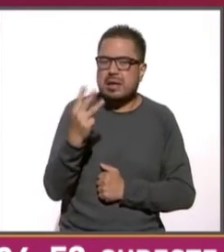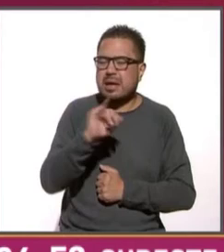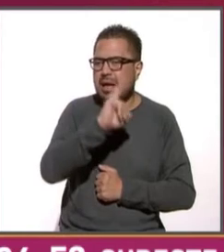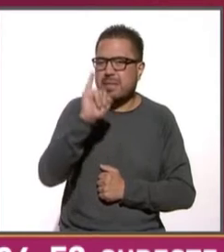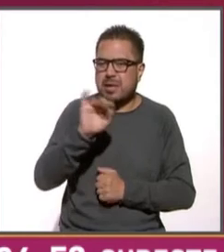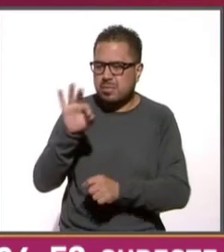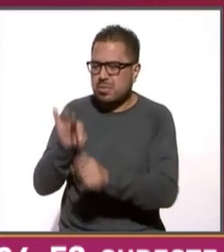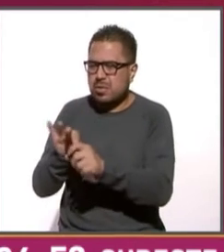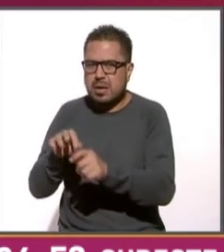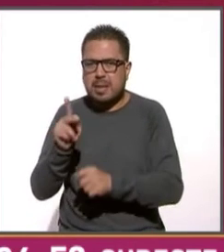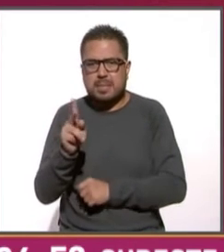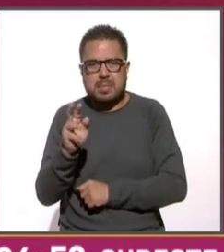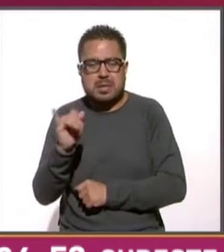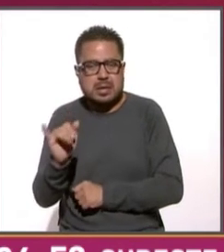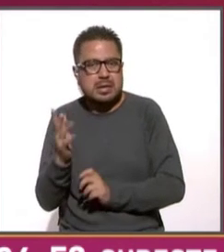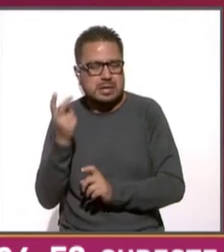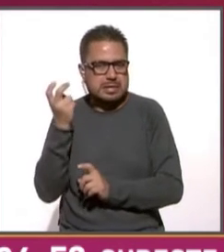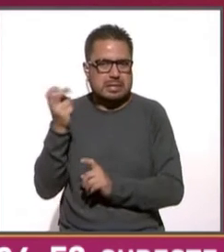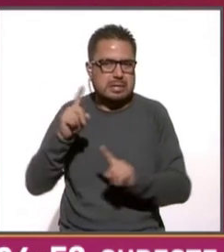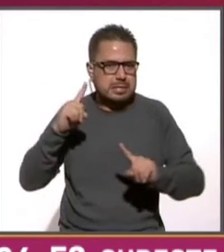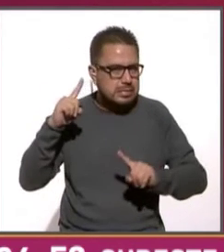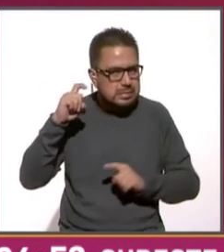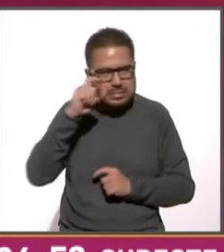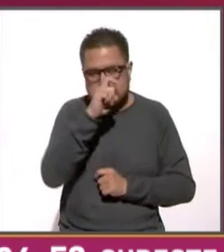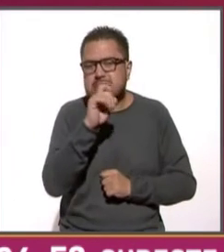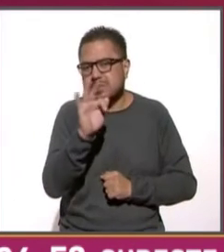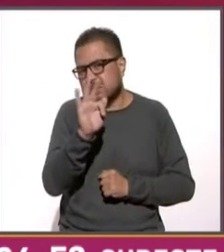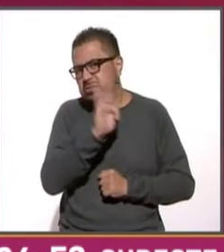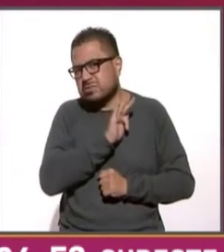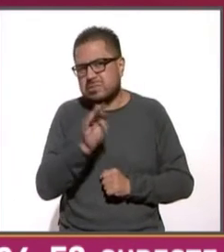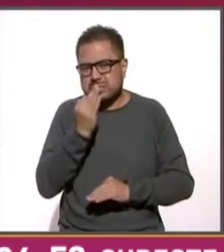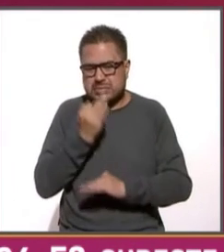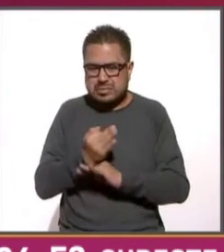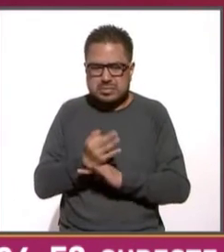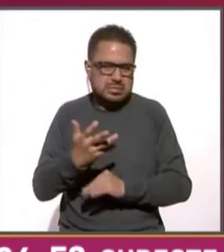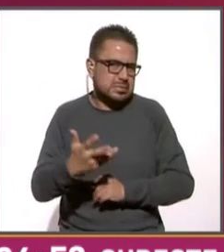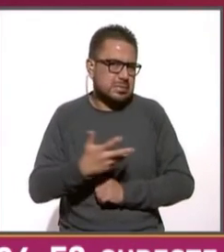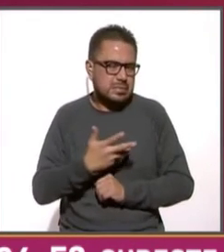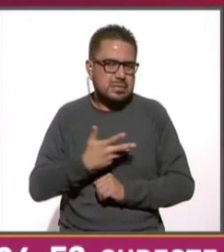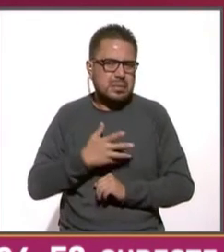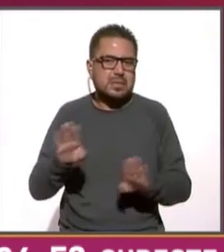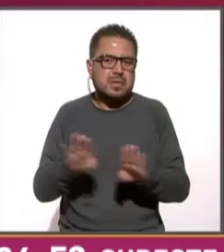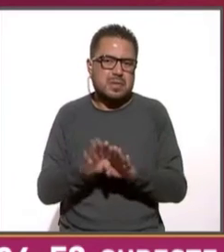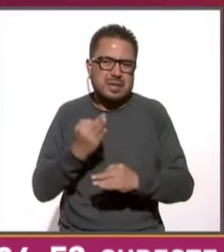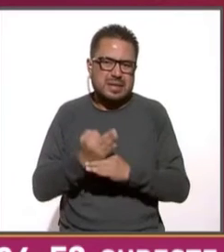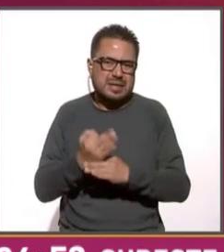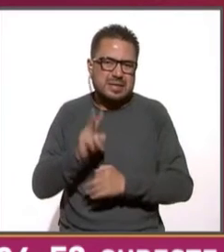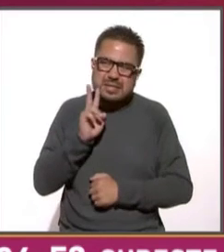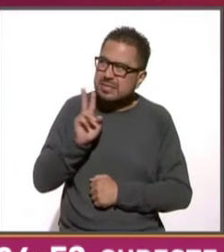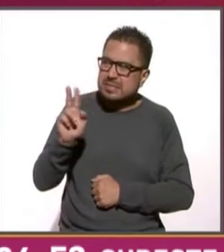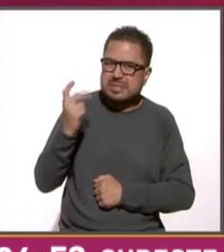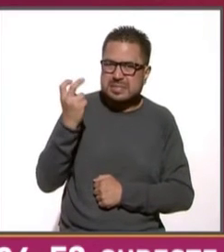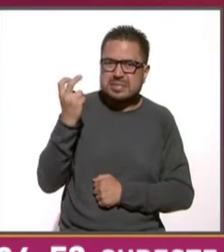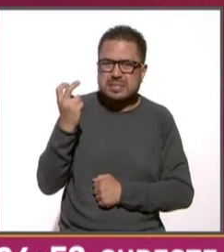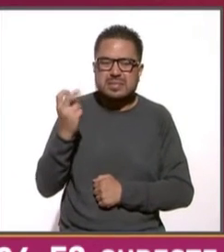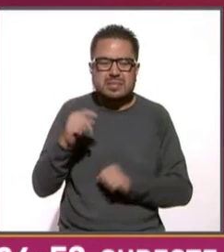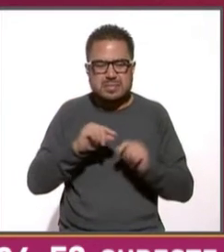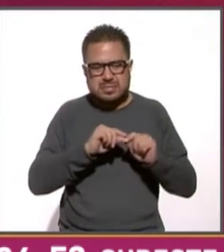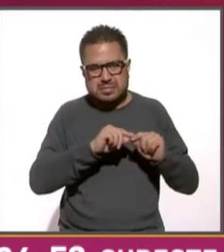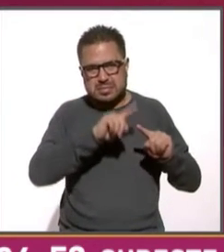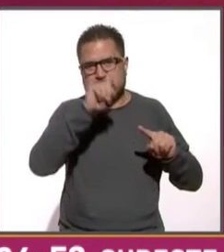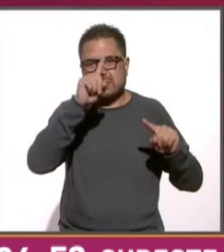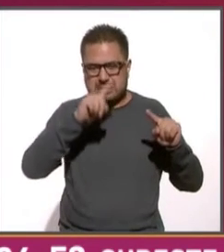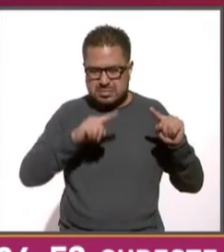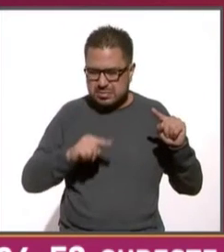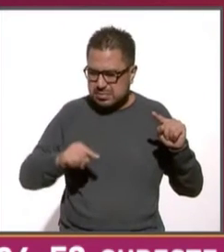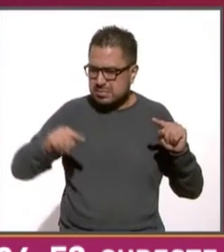PRI, ¿no? Entonces, esa es la dificultad que hay aquí. Como verás, la curva no solamente